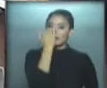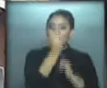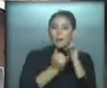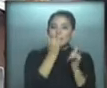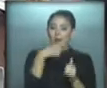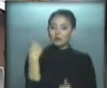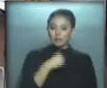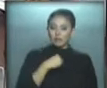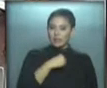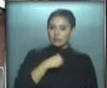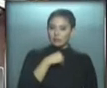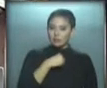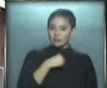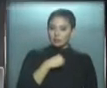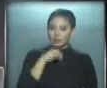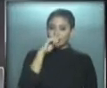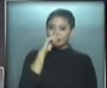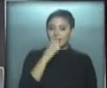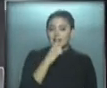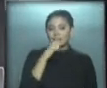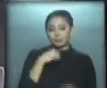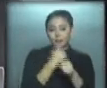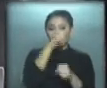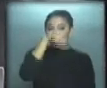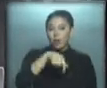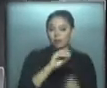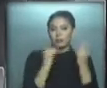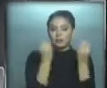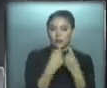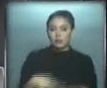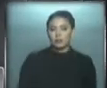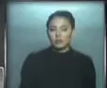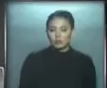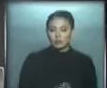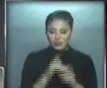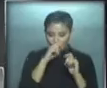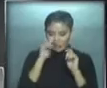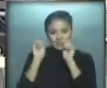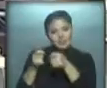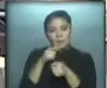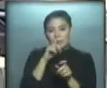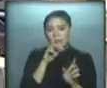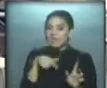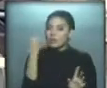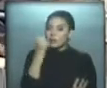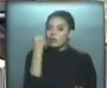nosotros sentimos en el saldo que hemos tenido hasta el día de hoy de esta visita, que creo que ha sido